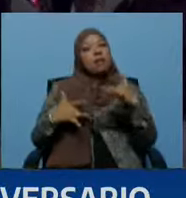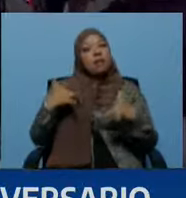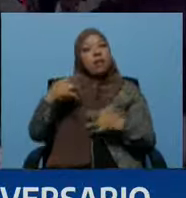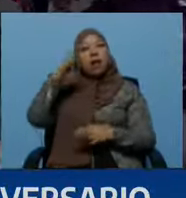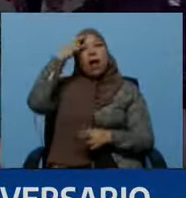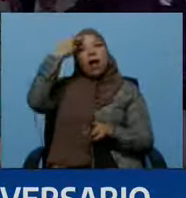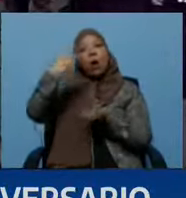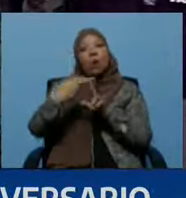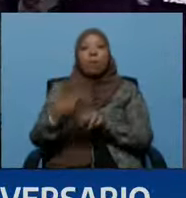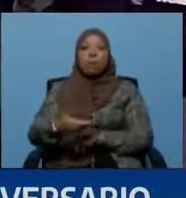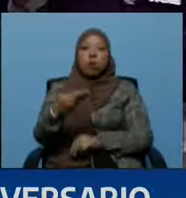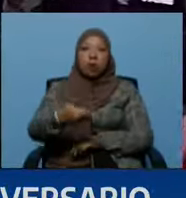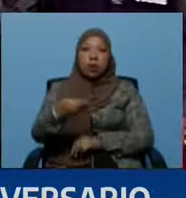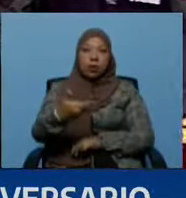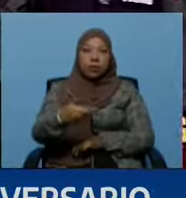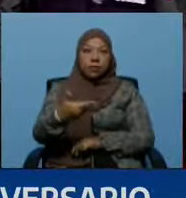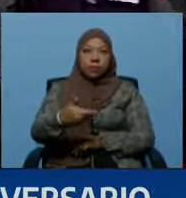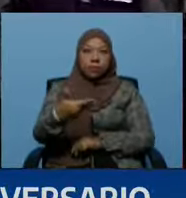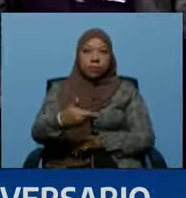evento,